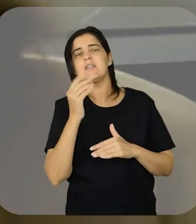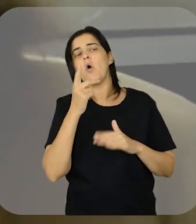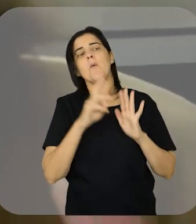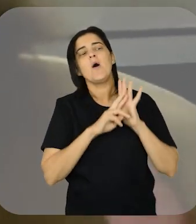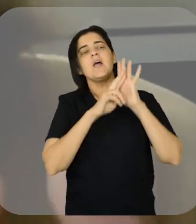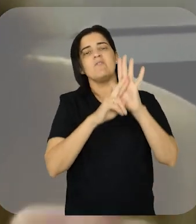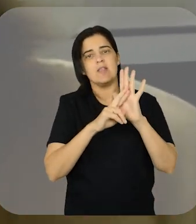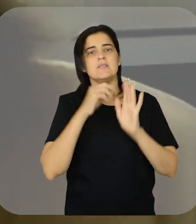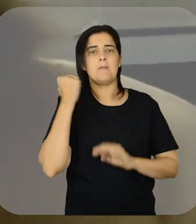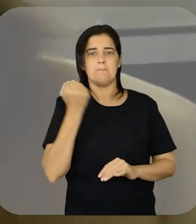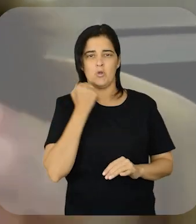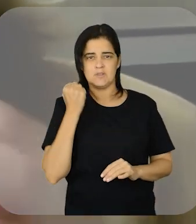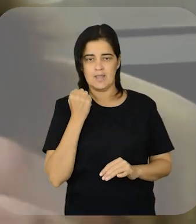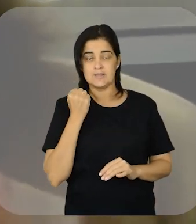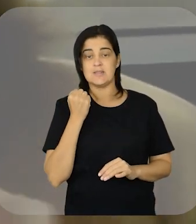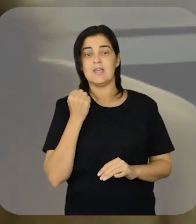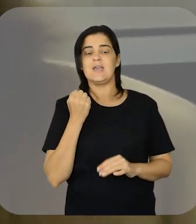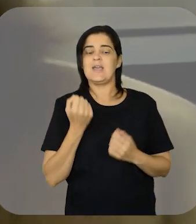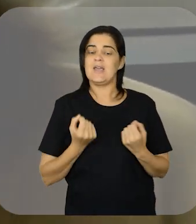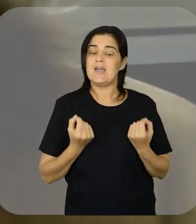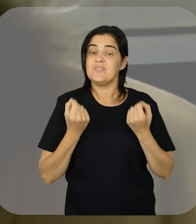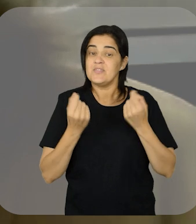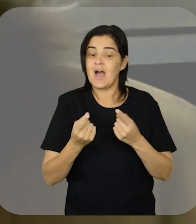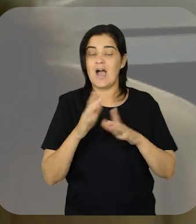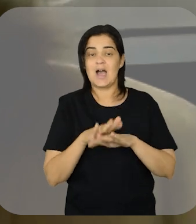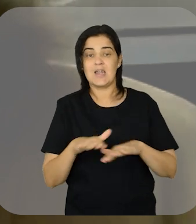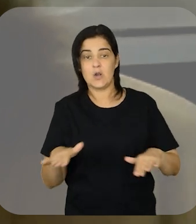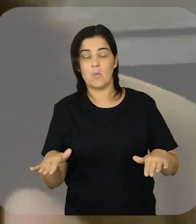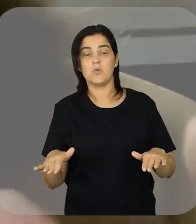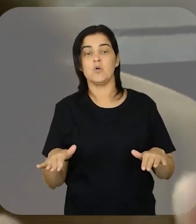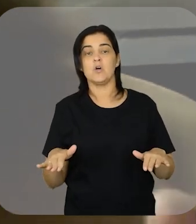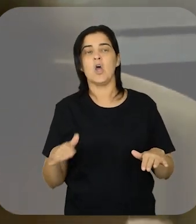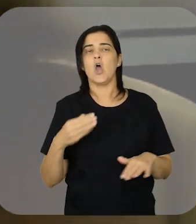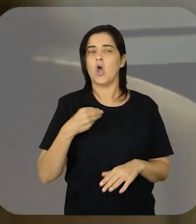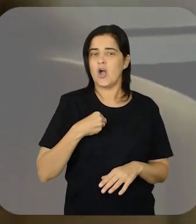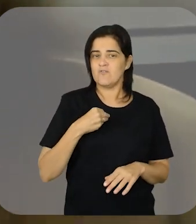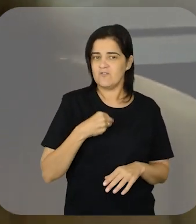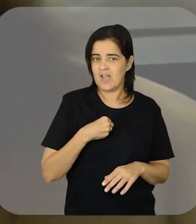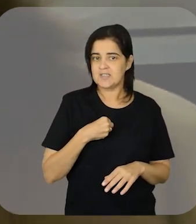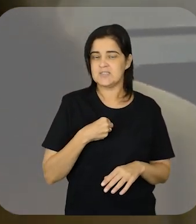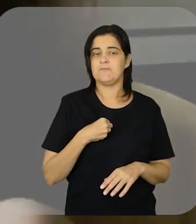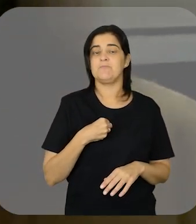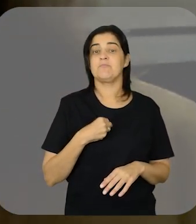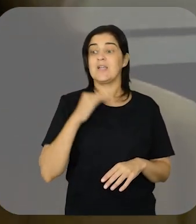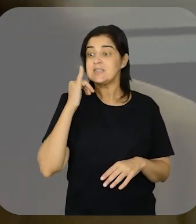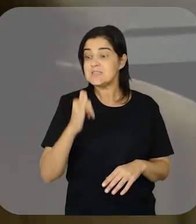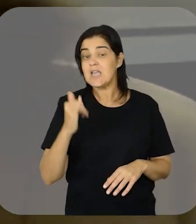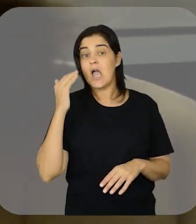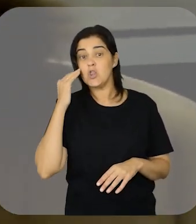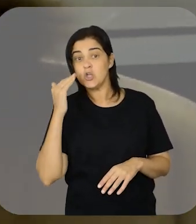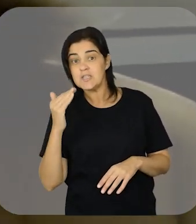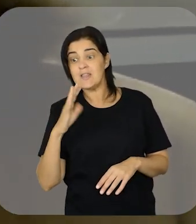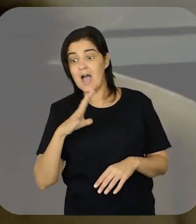referente importante y le brinda al alumno confianza. Si el docente